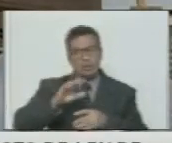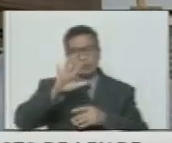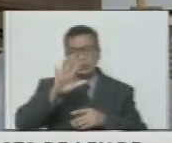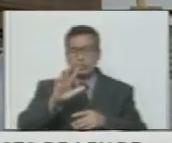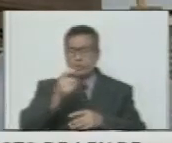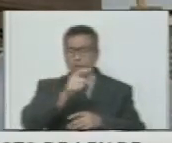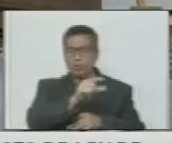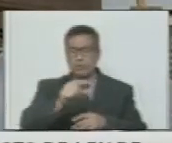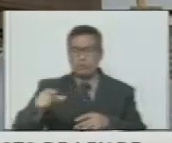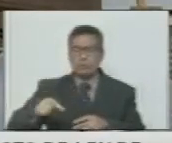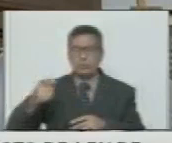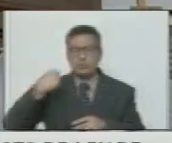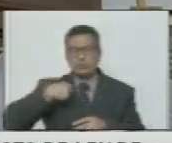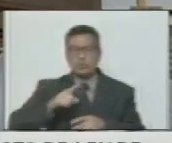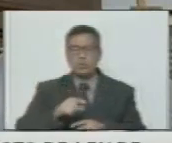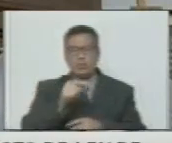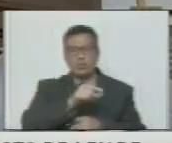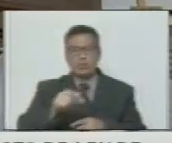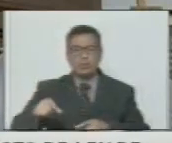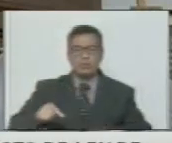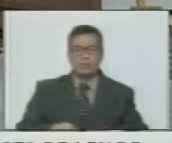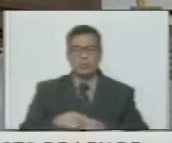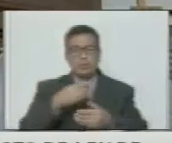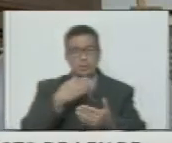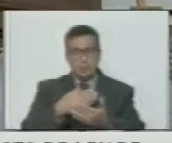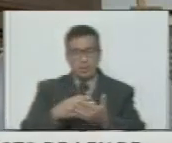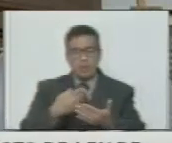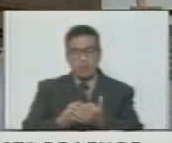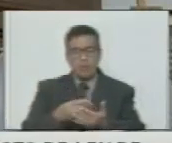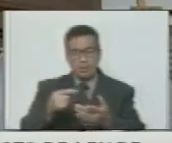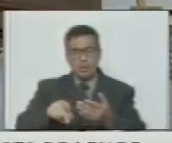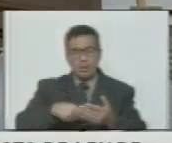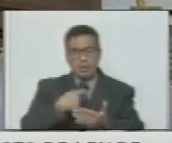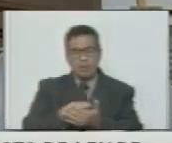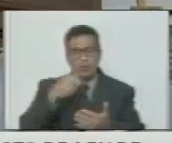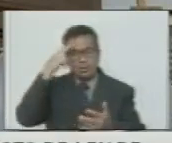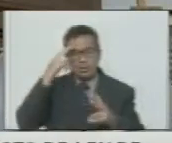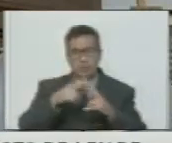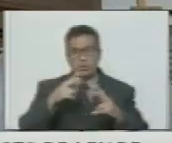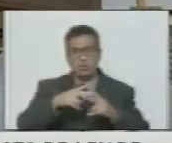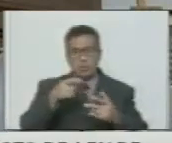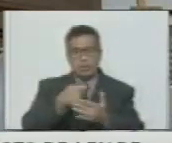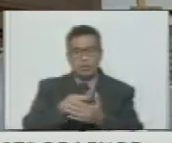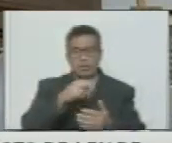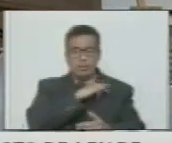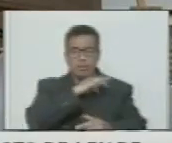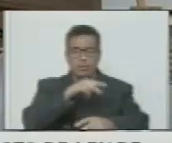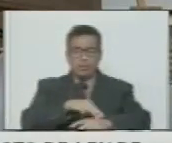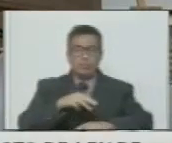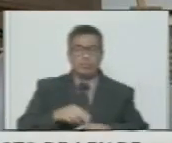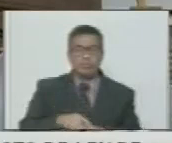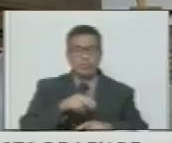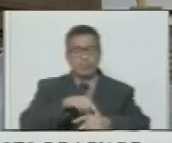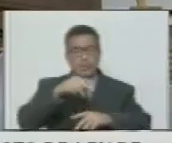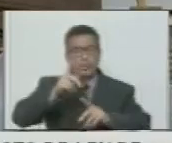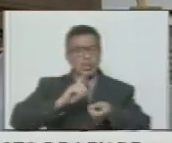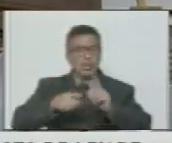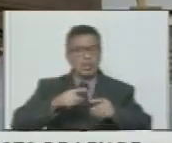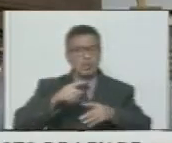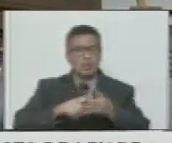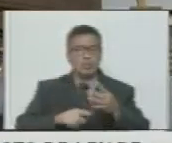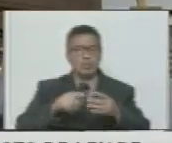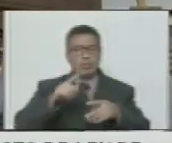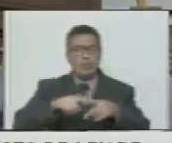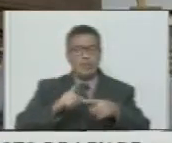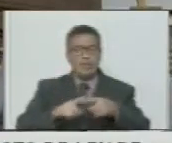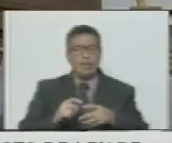menos de 5 integrantes, quienes deben ser personas de comprobada capacidad económica y reconocida solvencia moral, que cumplan con alguna